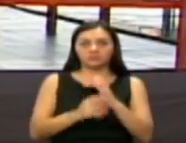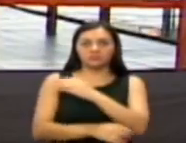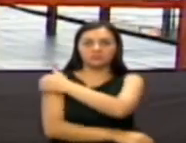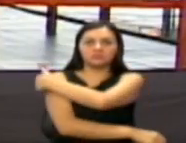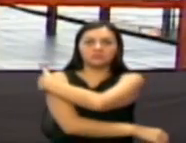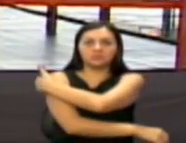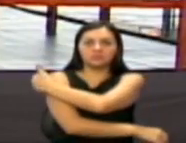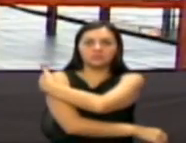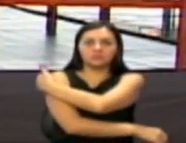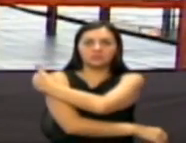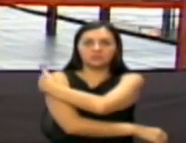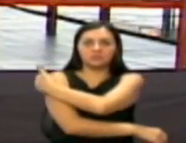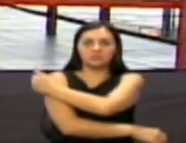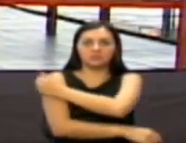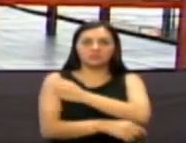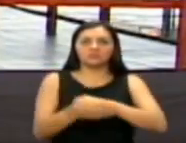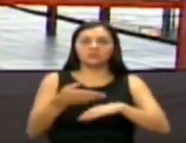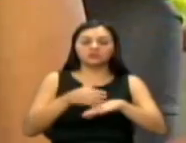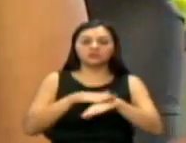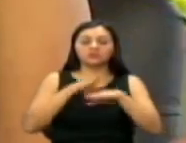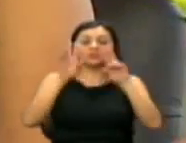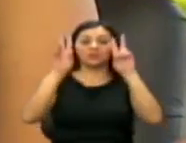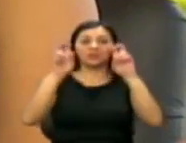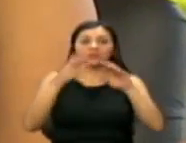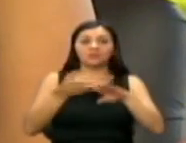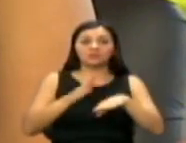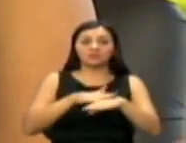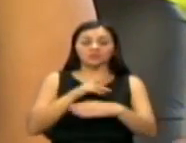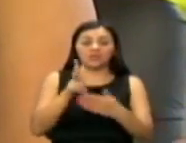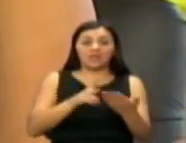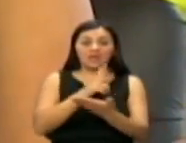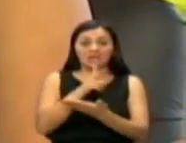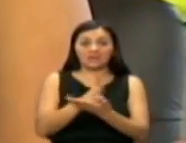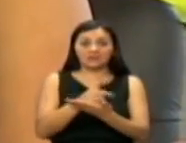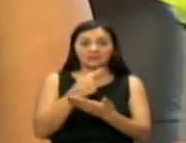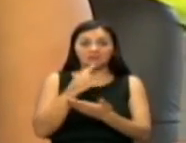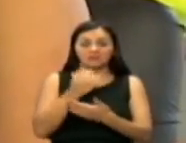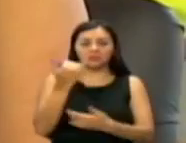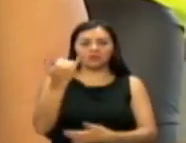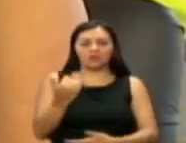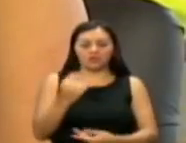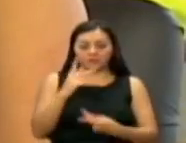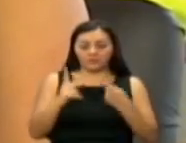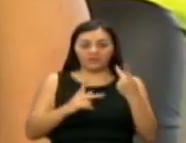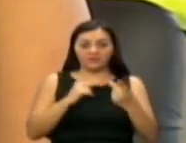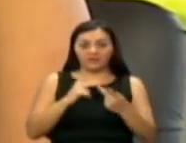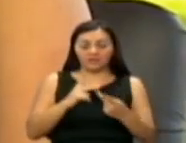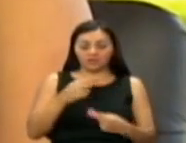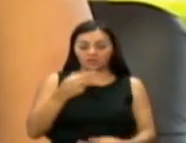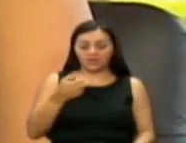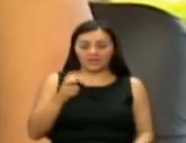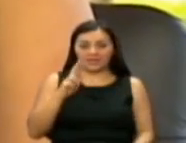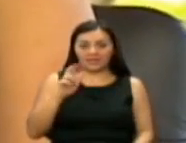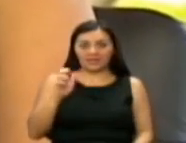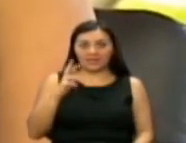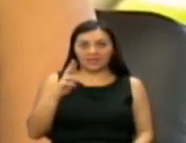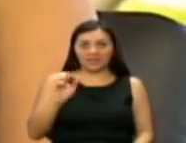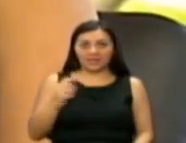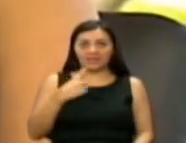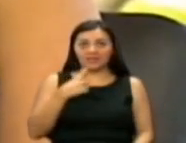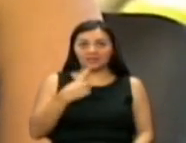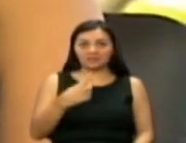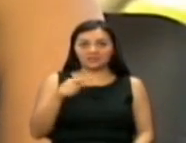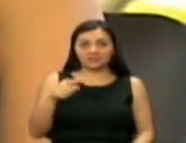segundo. Por favor. Usted topó el tema de la crisis en Carchi. Justamente de ese tema hablaba hoy el prefecto Guillermo Herrera. Él incluso dice que se podría